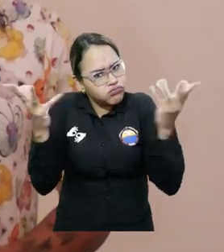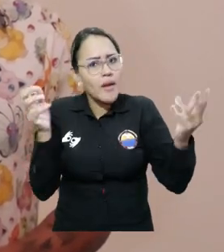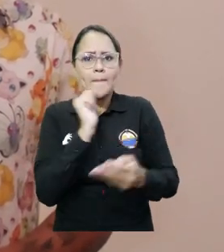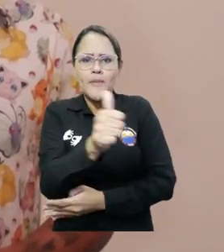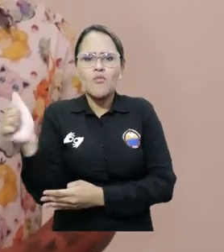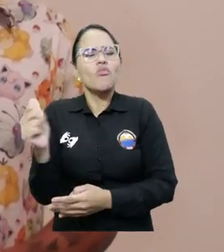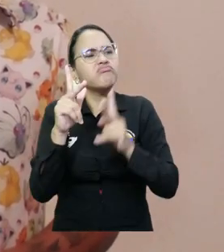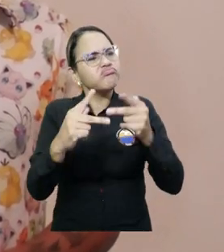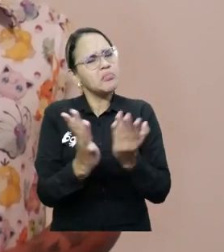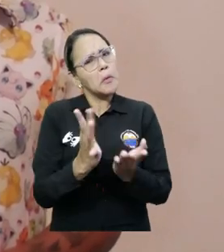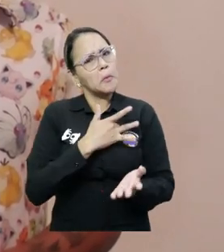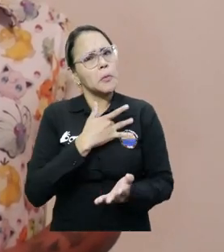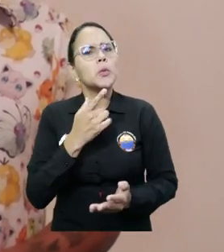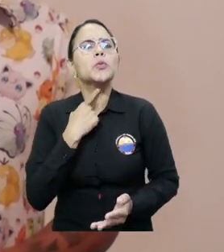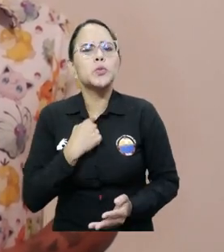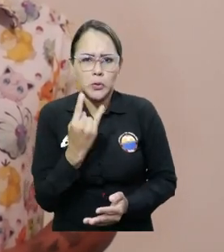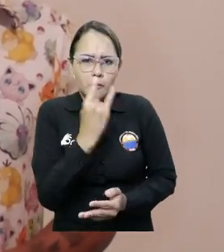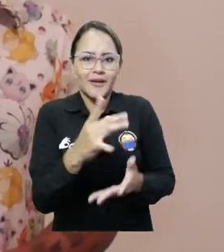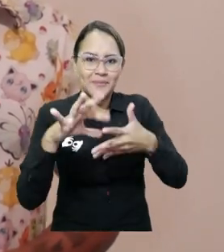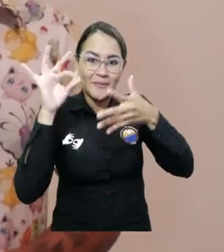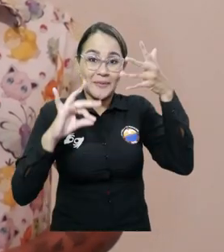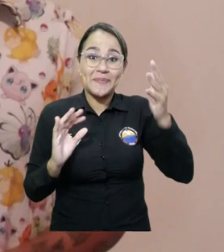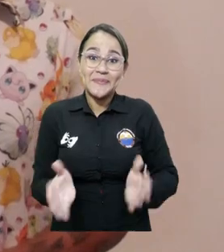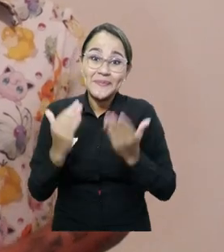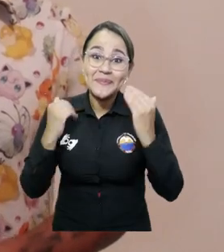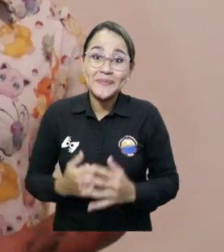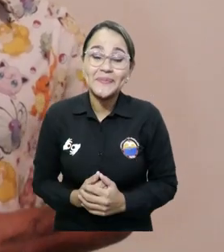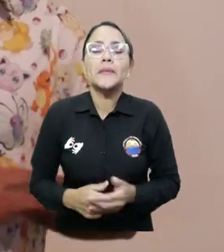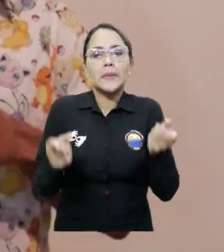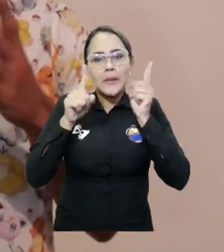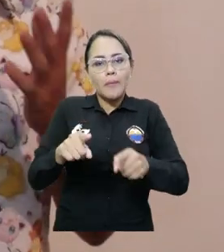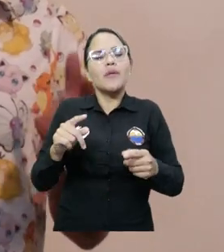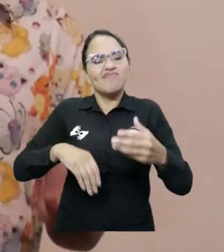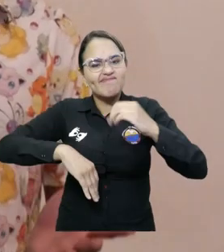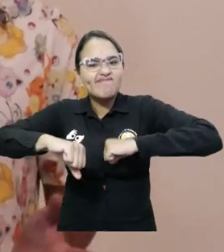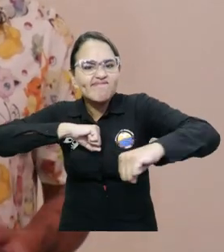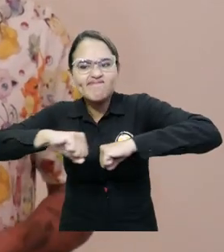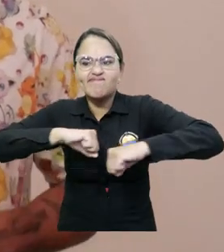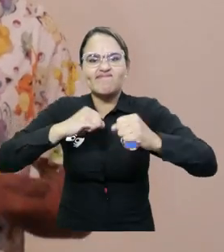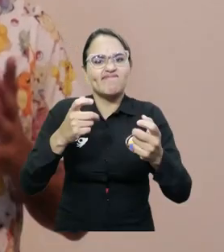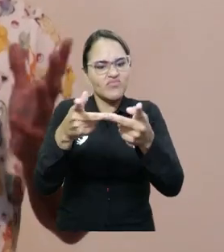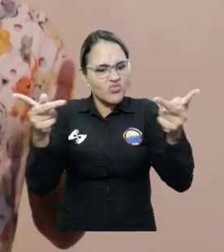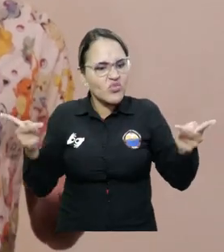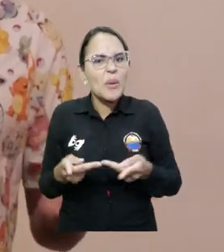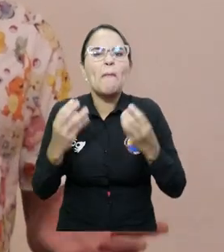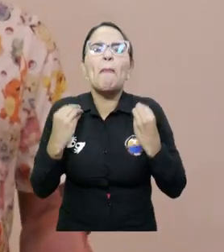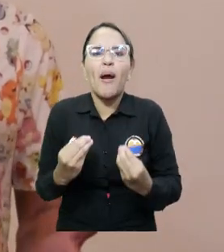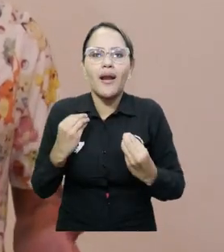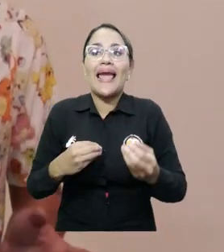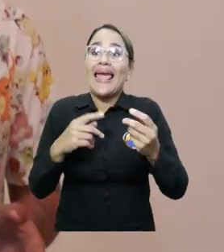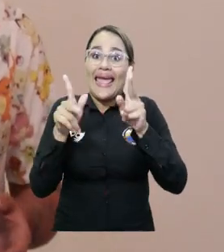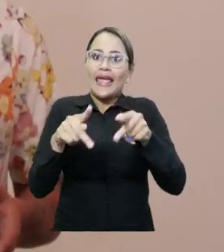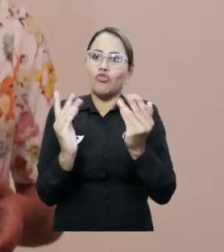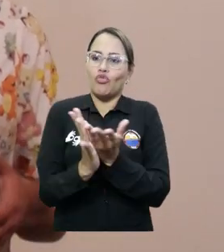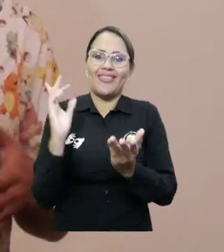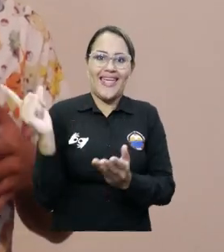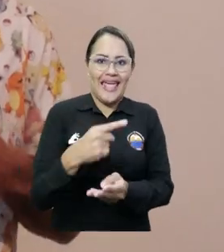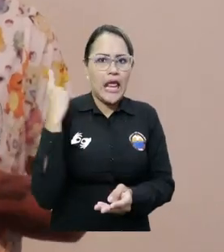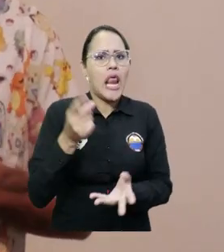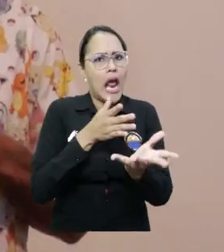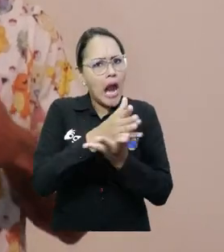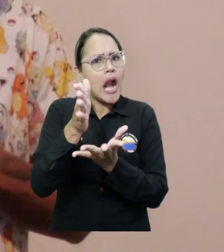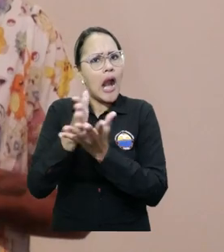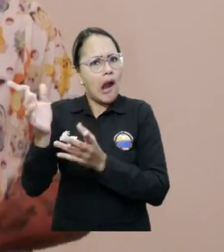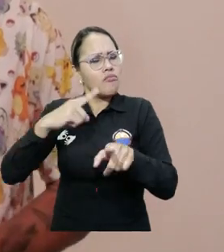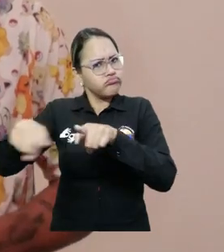puedan explorar todos sus intereses multidisciplinarios. Además de promover espacios donde los estudiantes de las distintas carreras puedan poner en